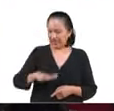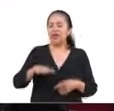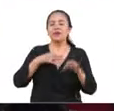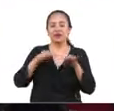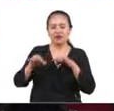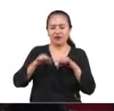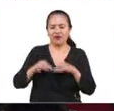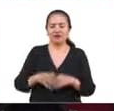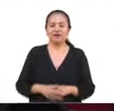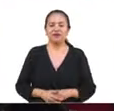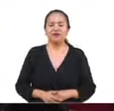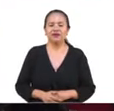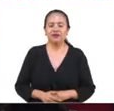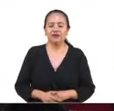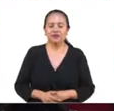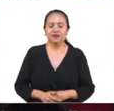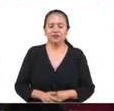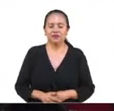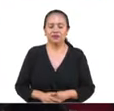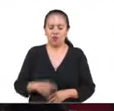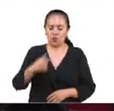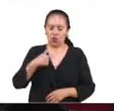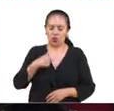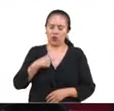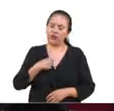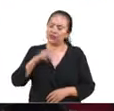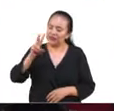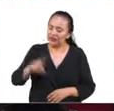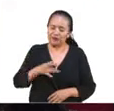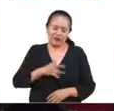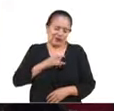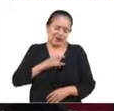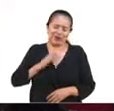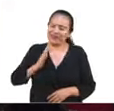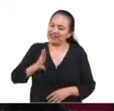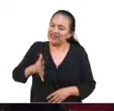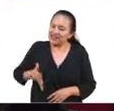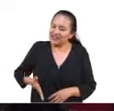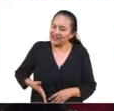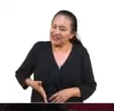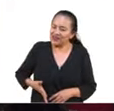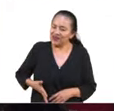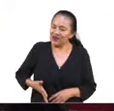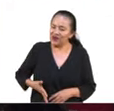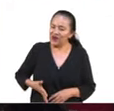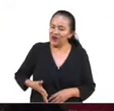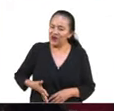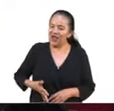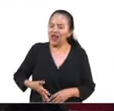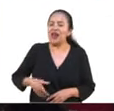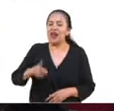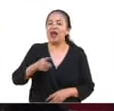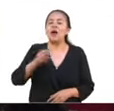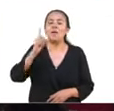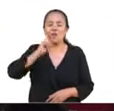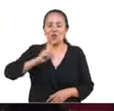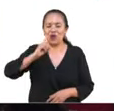cosas. Me llena de orgullo y alegría el mensaje de doña Mari, aquí